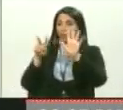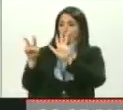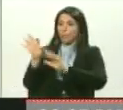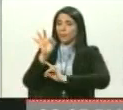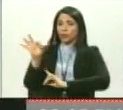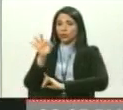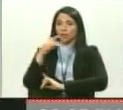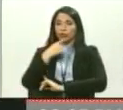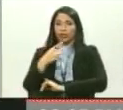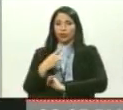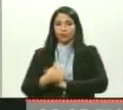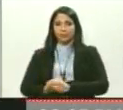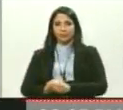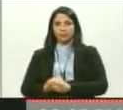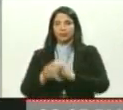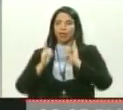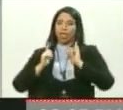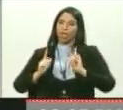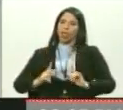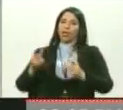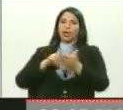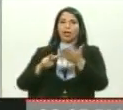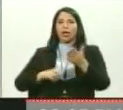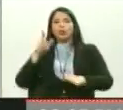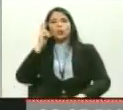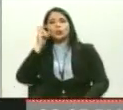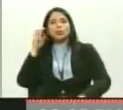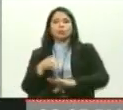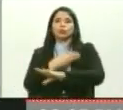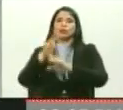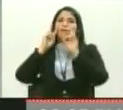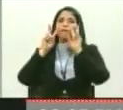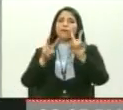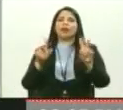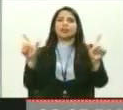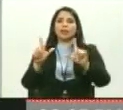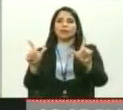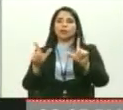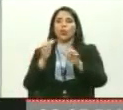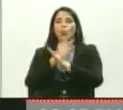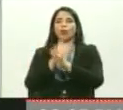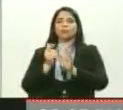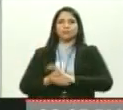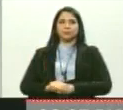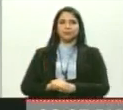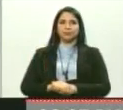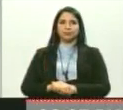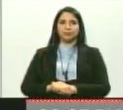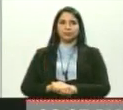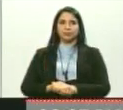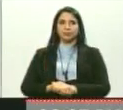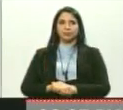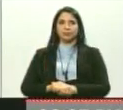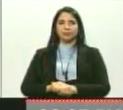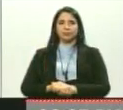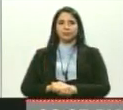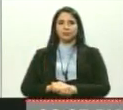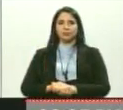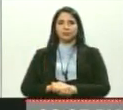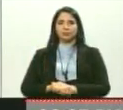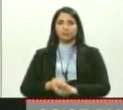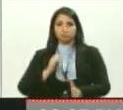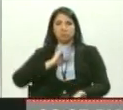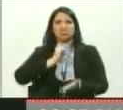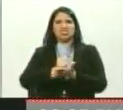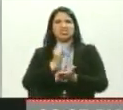87% dijo descansar, leer, escuchar música, ver televisión y jugar. ¿Ah? ¿Se siente identificado